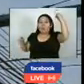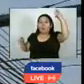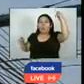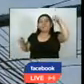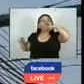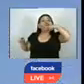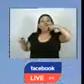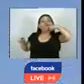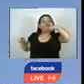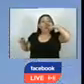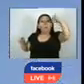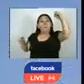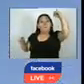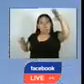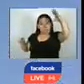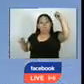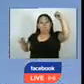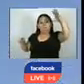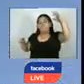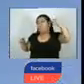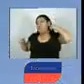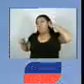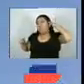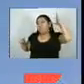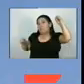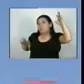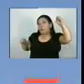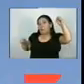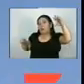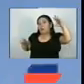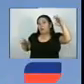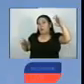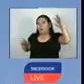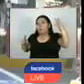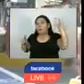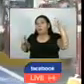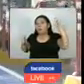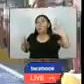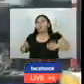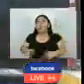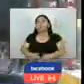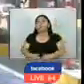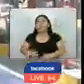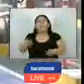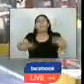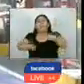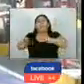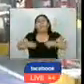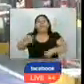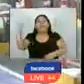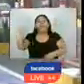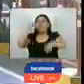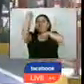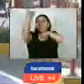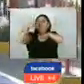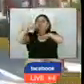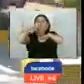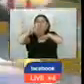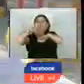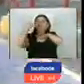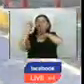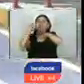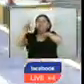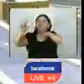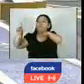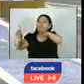color rojo del semáforo, aviso acústico para personas no videntes y una cuenta regresiva. Los automovilistas deberán detenerse para que la